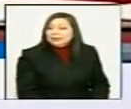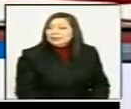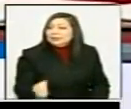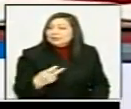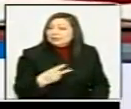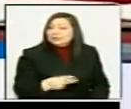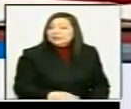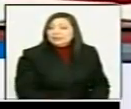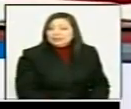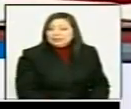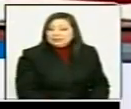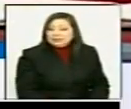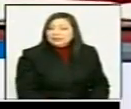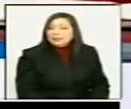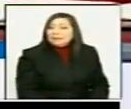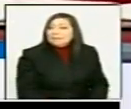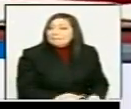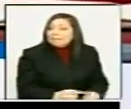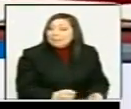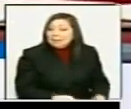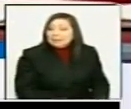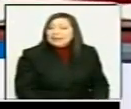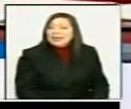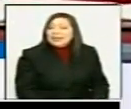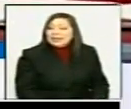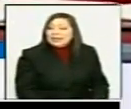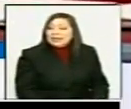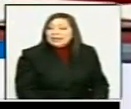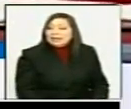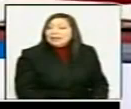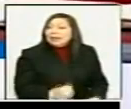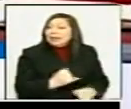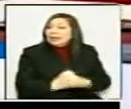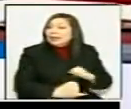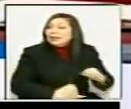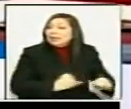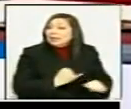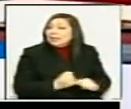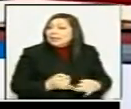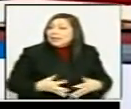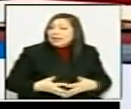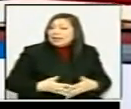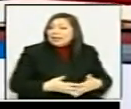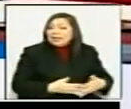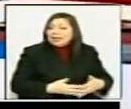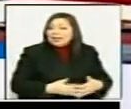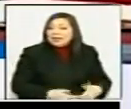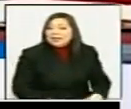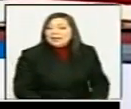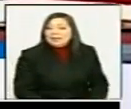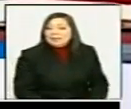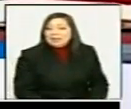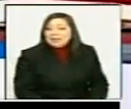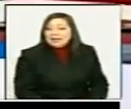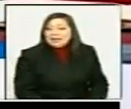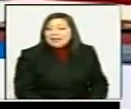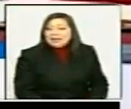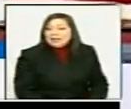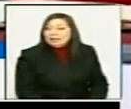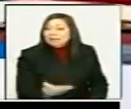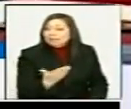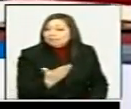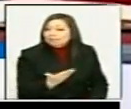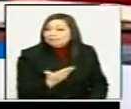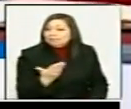viaje, invitado por el Banco Interamericano de Desarrollo. Ahora sí,